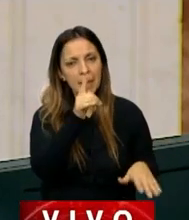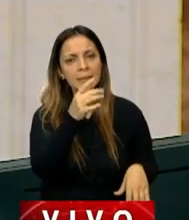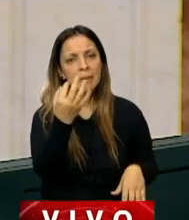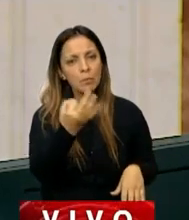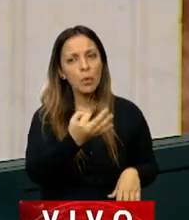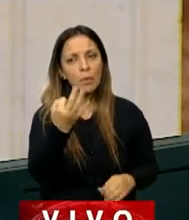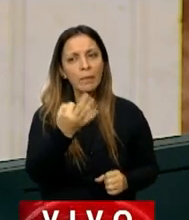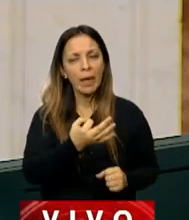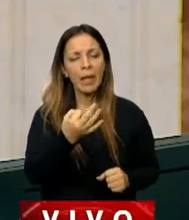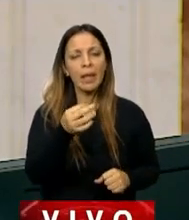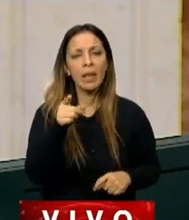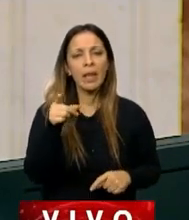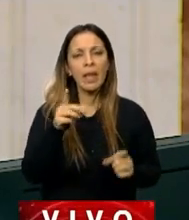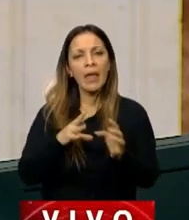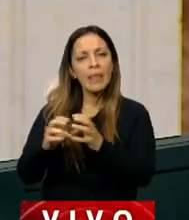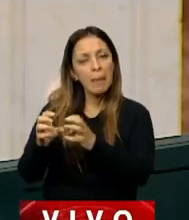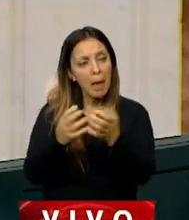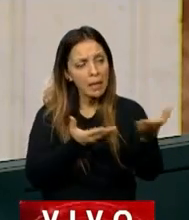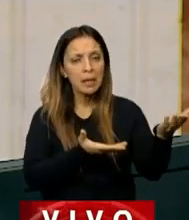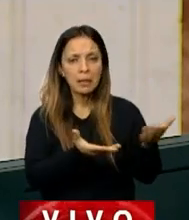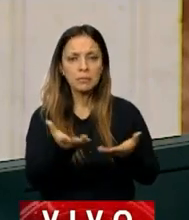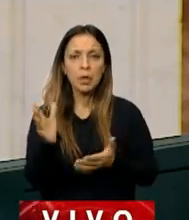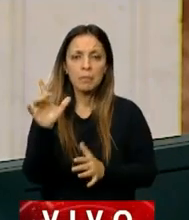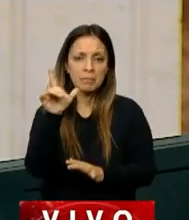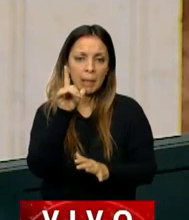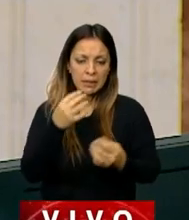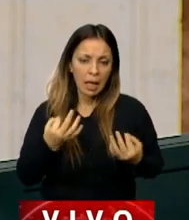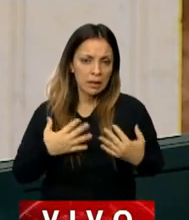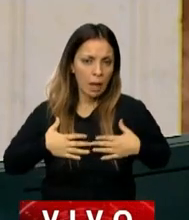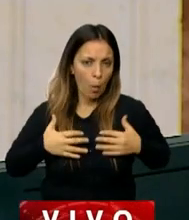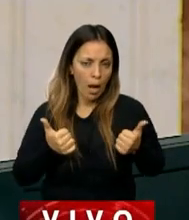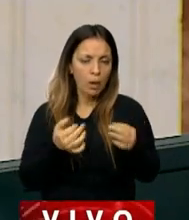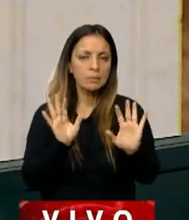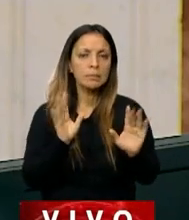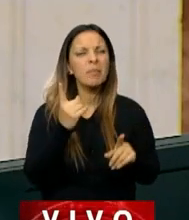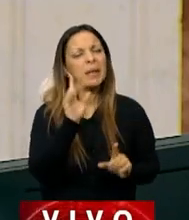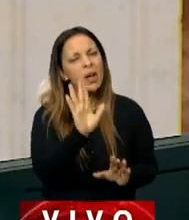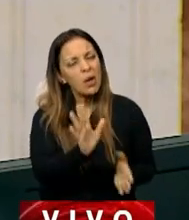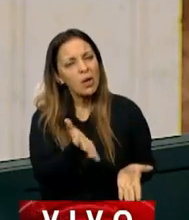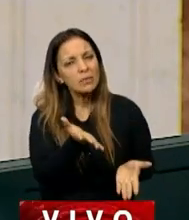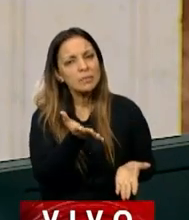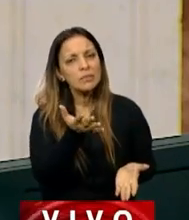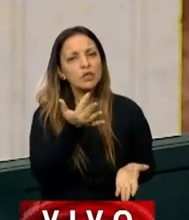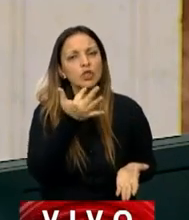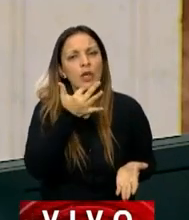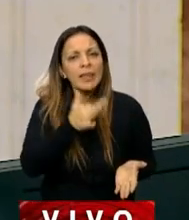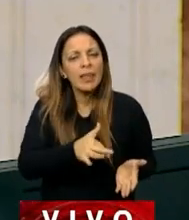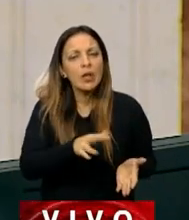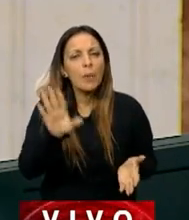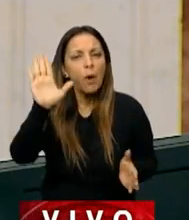Me parece muy bien, digamos, el debate, y creo que hasta es sano para el cuerpo, pero entiendo que hay una